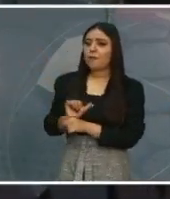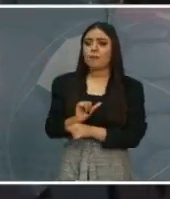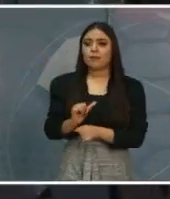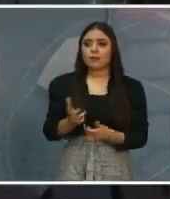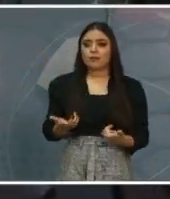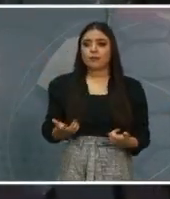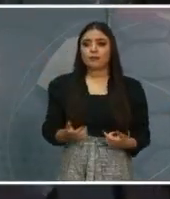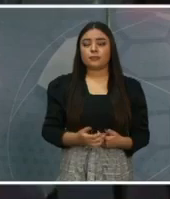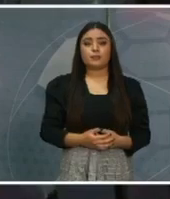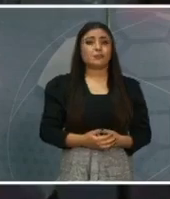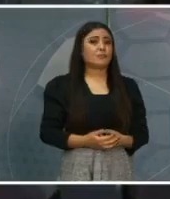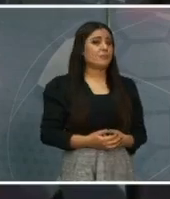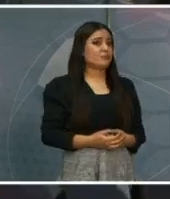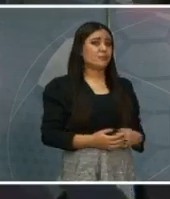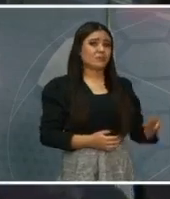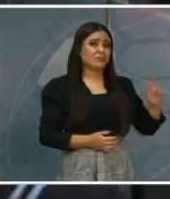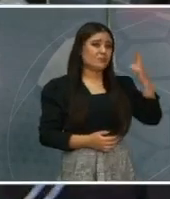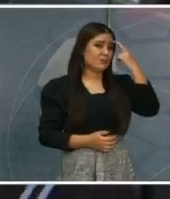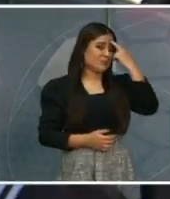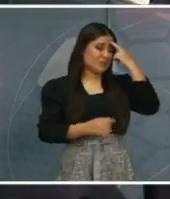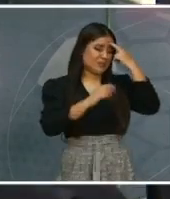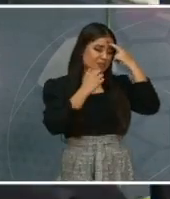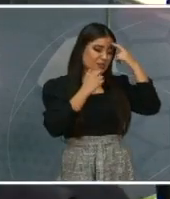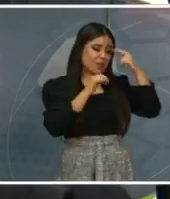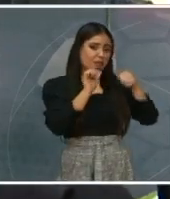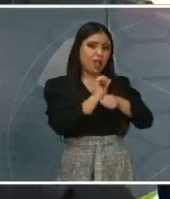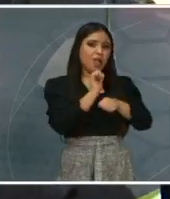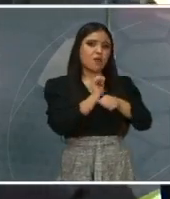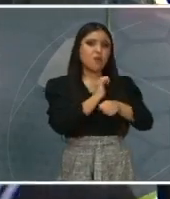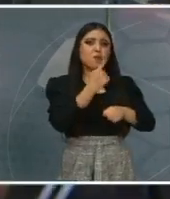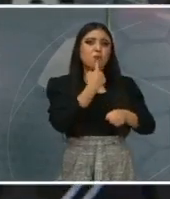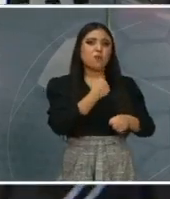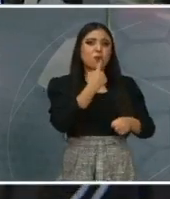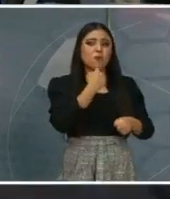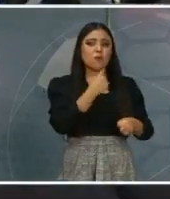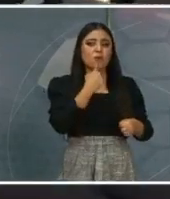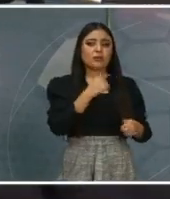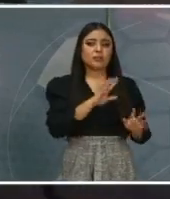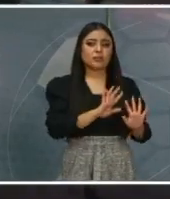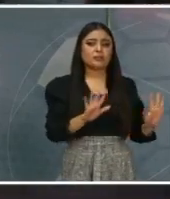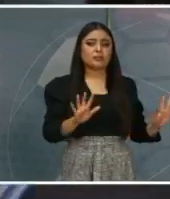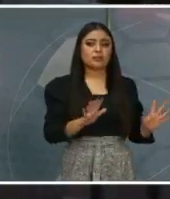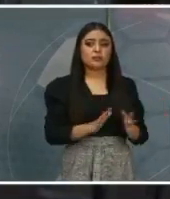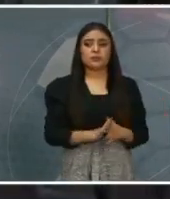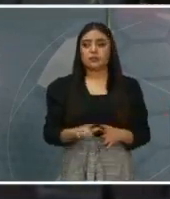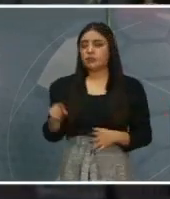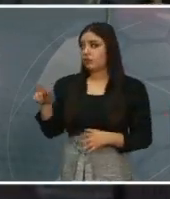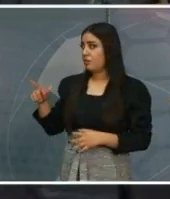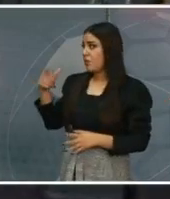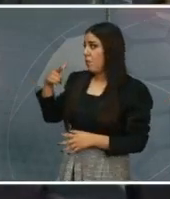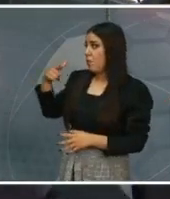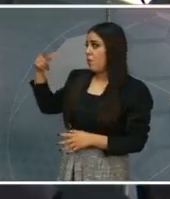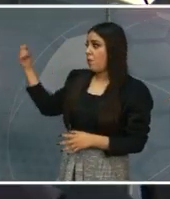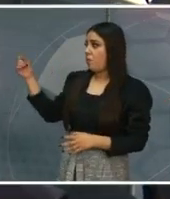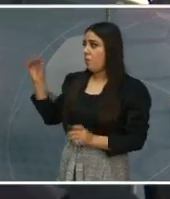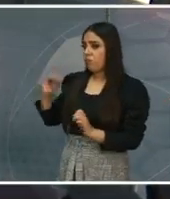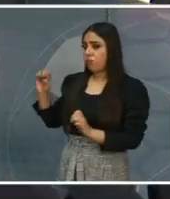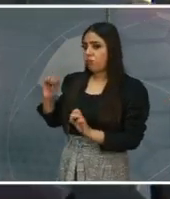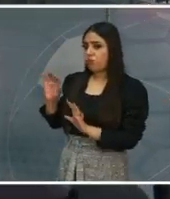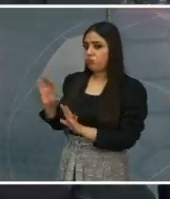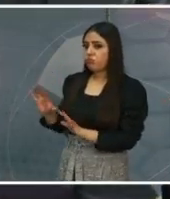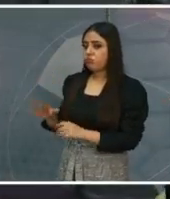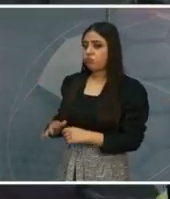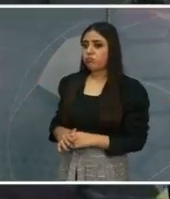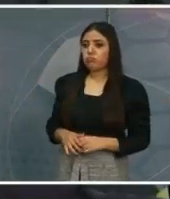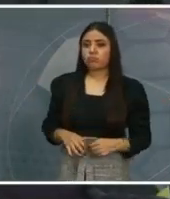un carro rojo nada más y ya. ¿Un carro rojo? Ok. Se dio la vida, no se paró después de que le impactó, ¿verdad? Sí, se paró un rato,